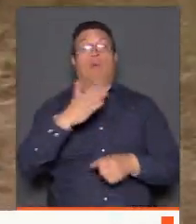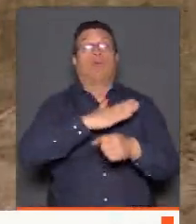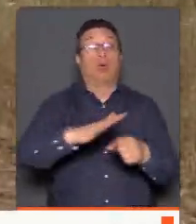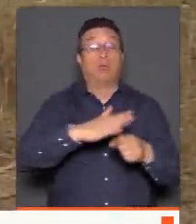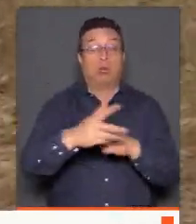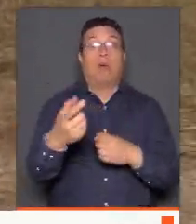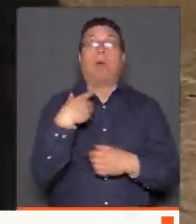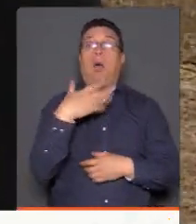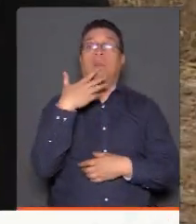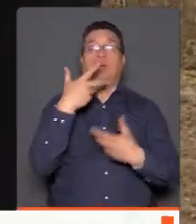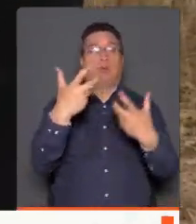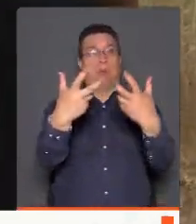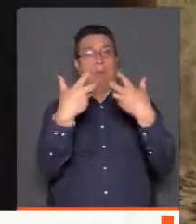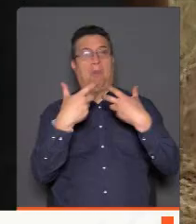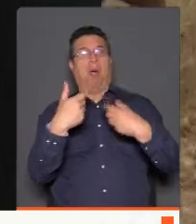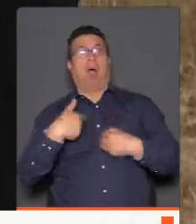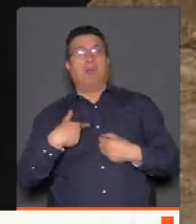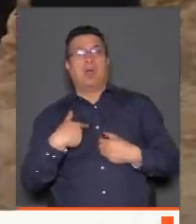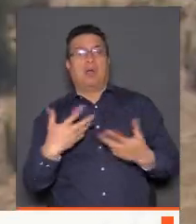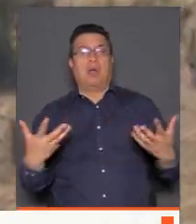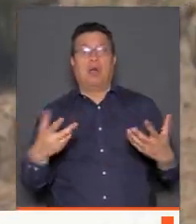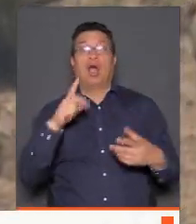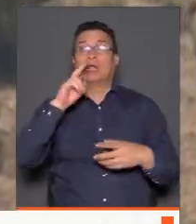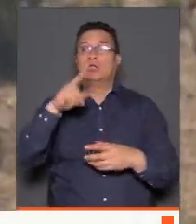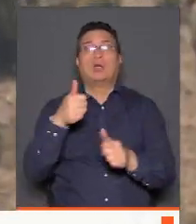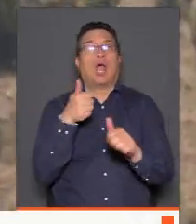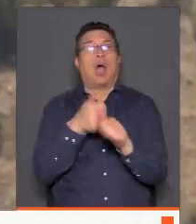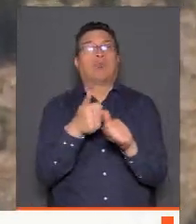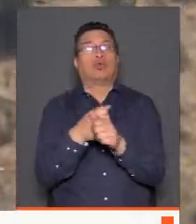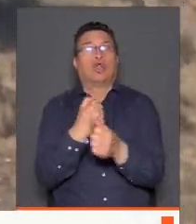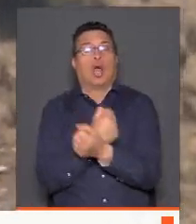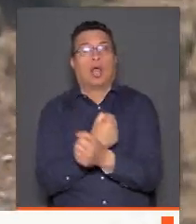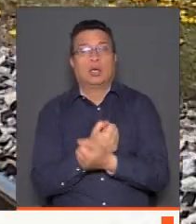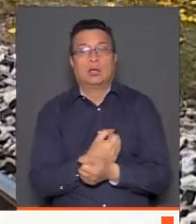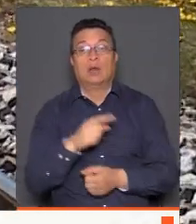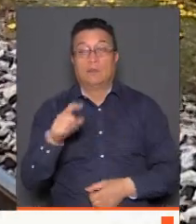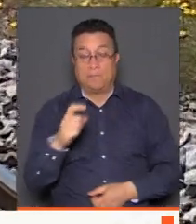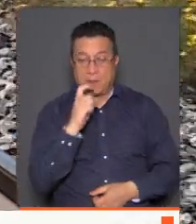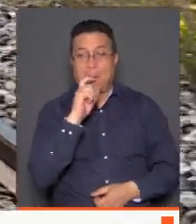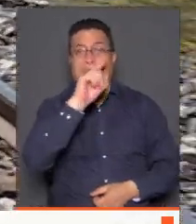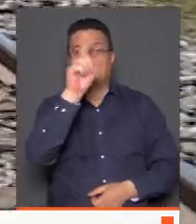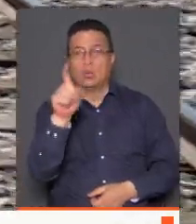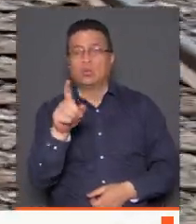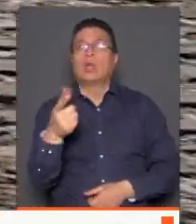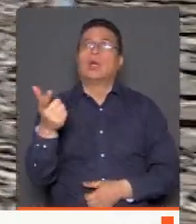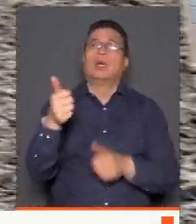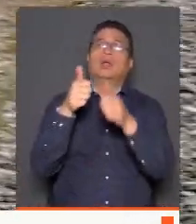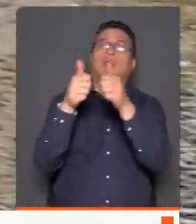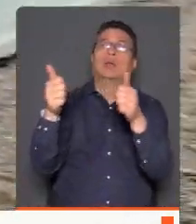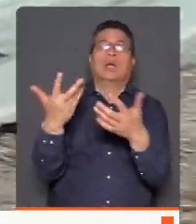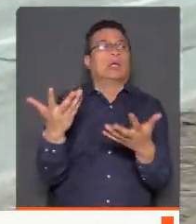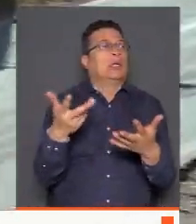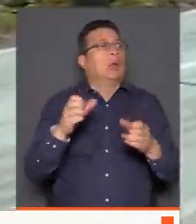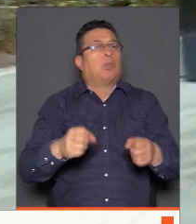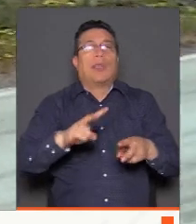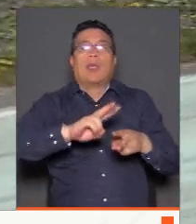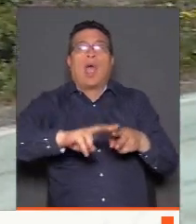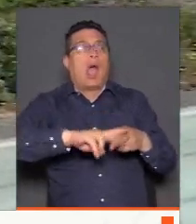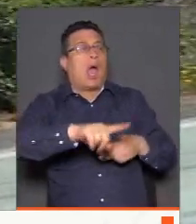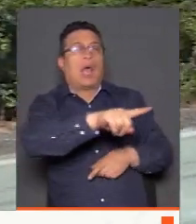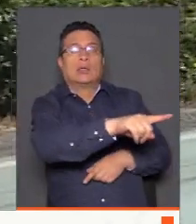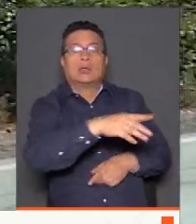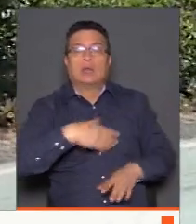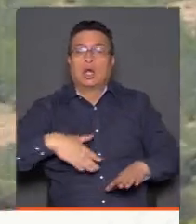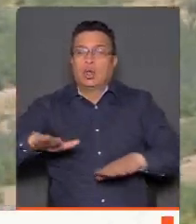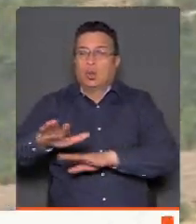las viviendas sin apoyo de la fuerza pública. Por ello consultamos a las autoridades qué medidas se pueden tomar para resguardar la seguridad